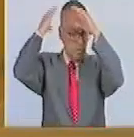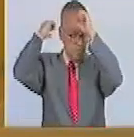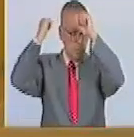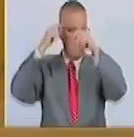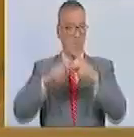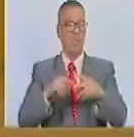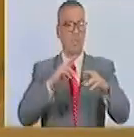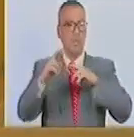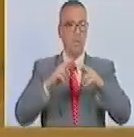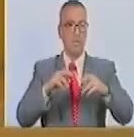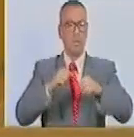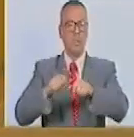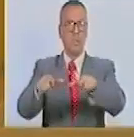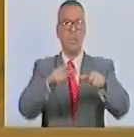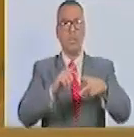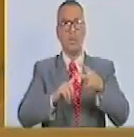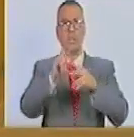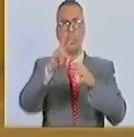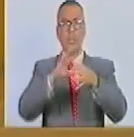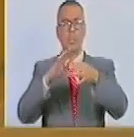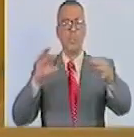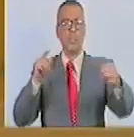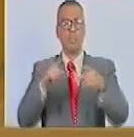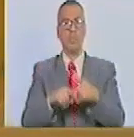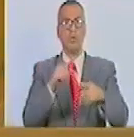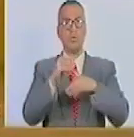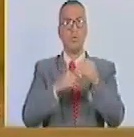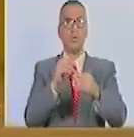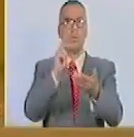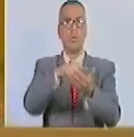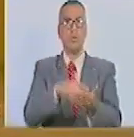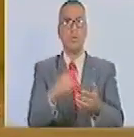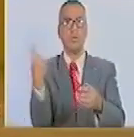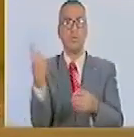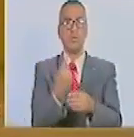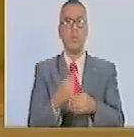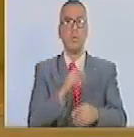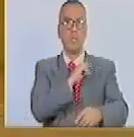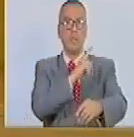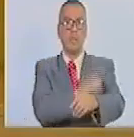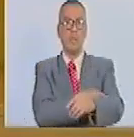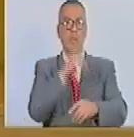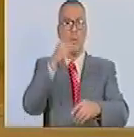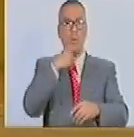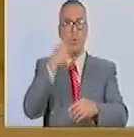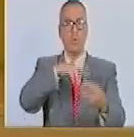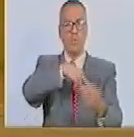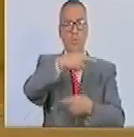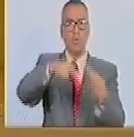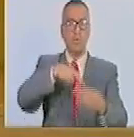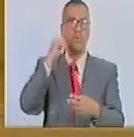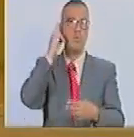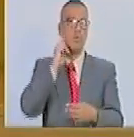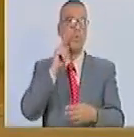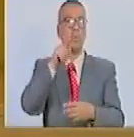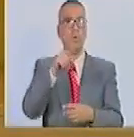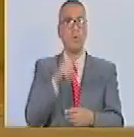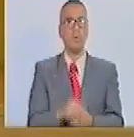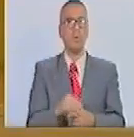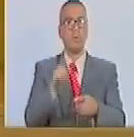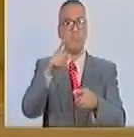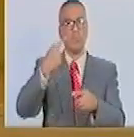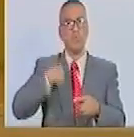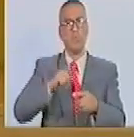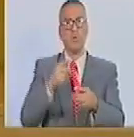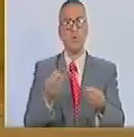como naciones soberanas e independientes, siendo a partir de la llegada al poder político de la Revolución Bolivariana cuando éstas tomaron